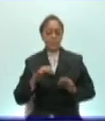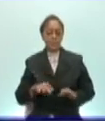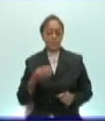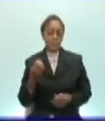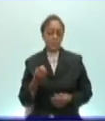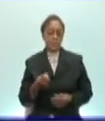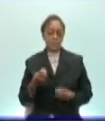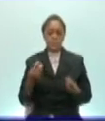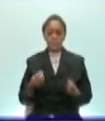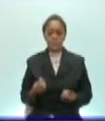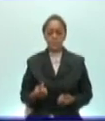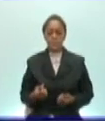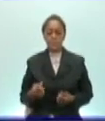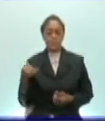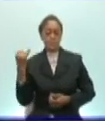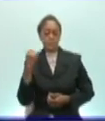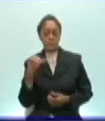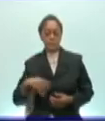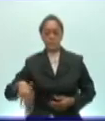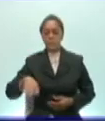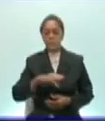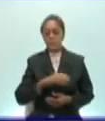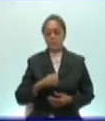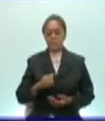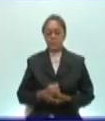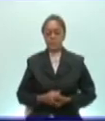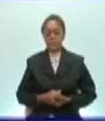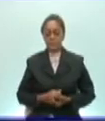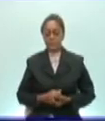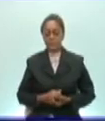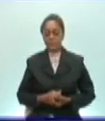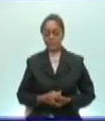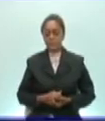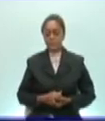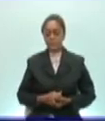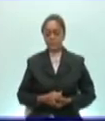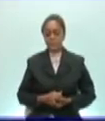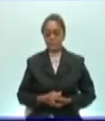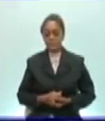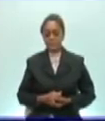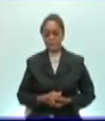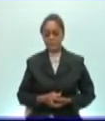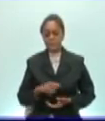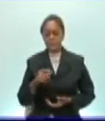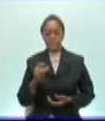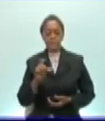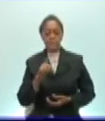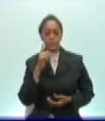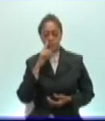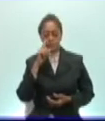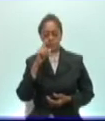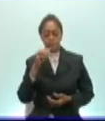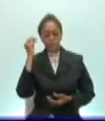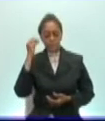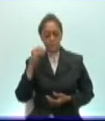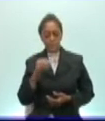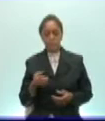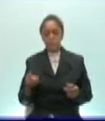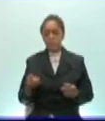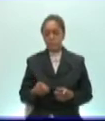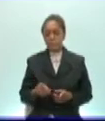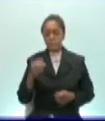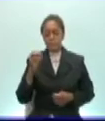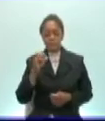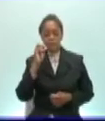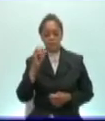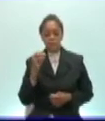un contenido imperialista en toda su magnitud. Pero seguimos. Y ahí viene el último hecho que conocemos para un poco tener ya